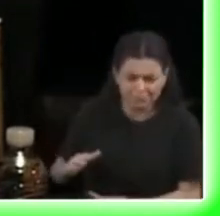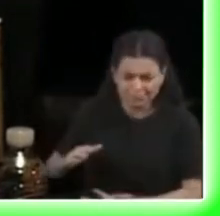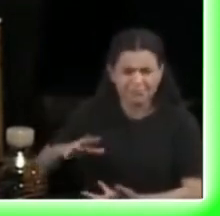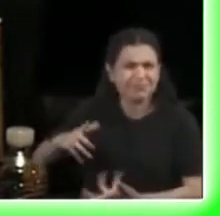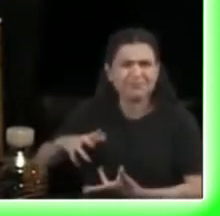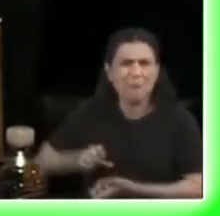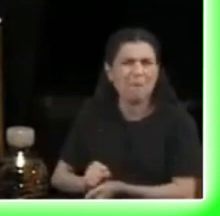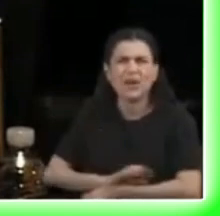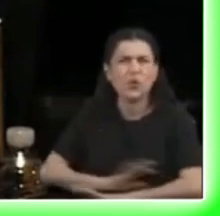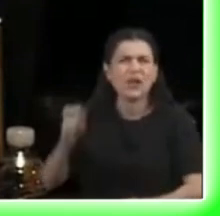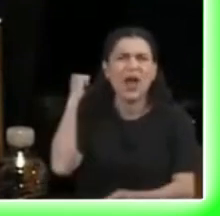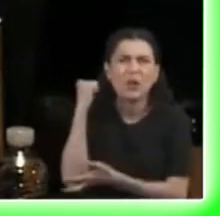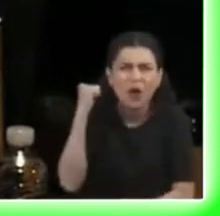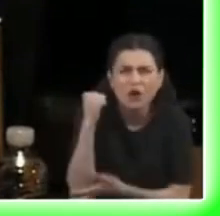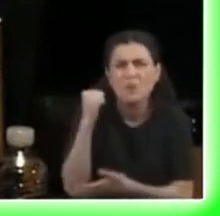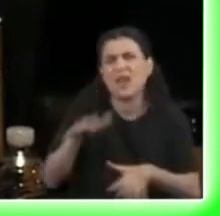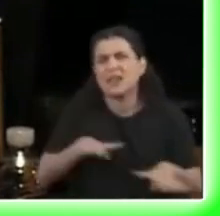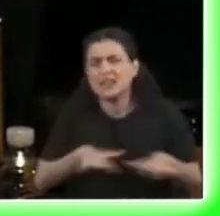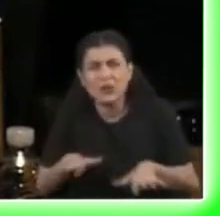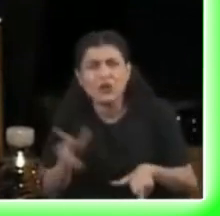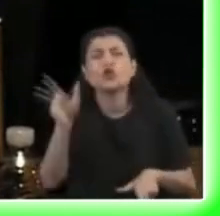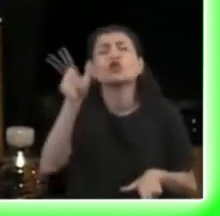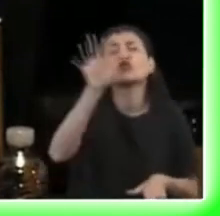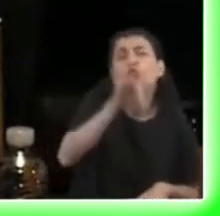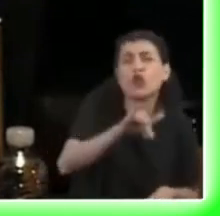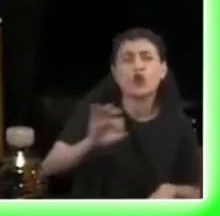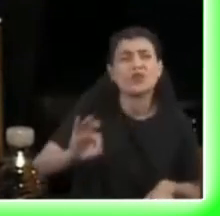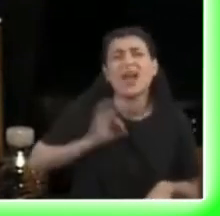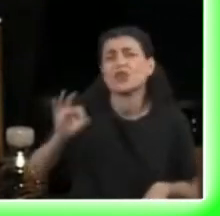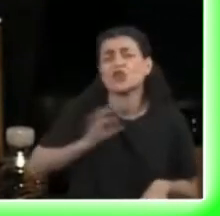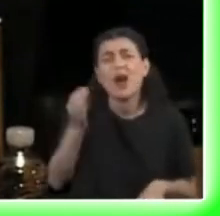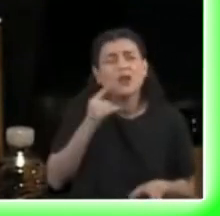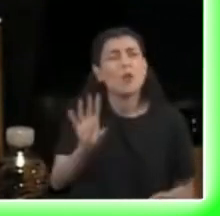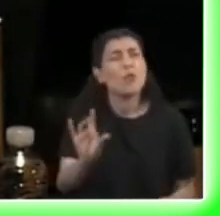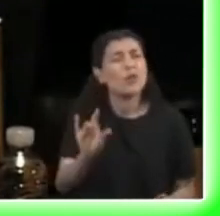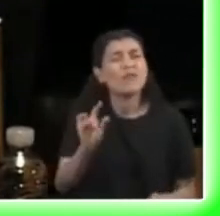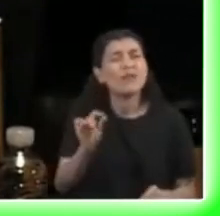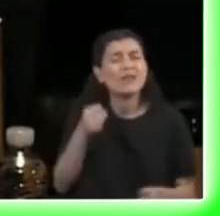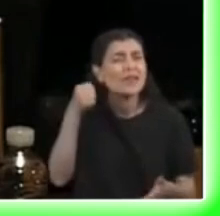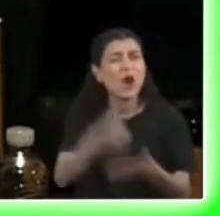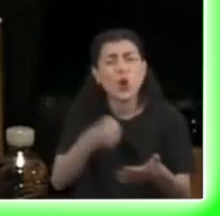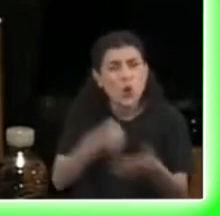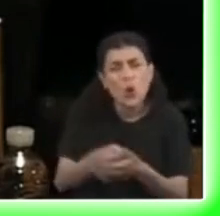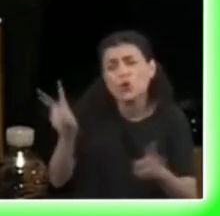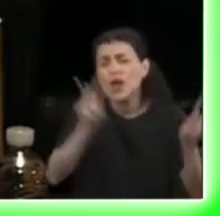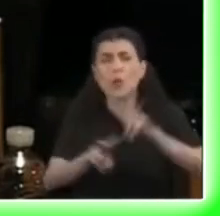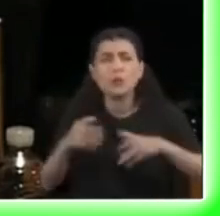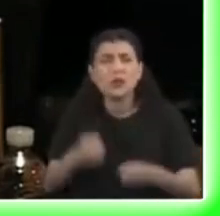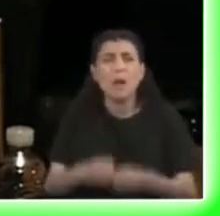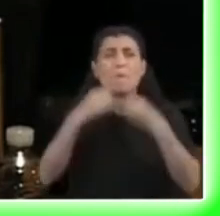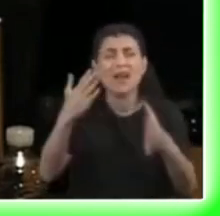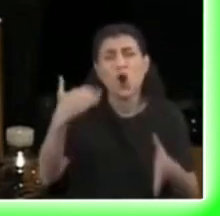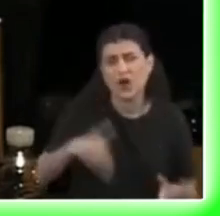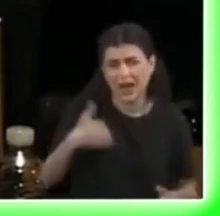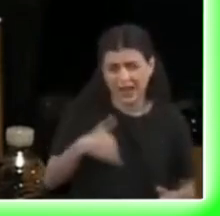Y estamos viviendo hoy, todos los días en carne propia, lo difícil que es salir y retomar la senda de la libertad. Porque